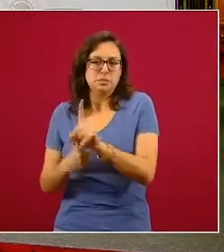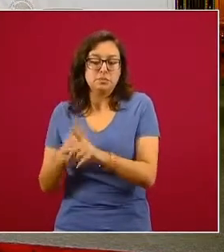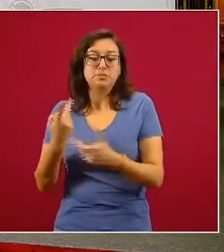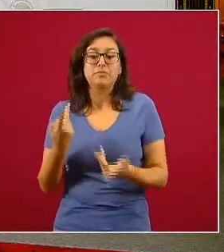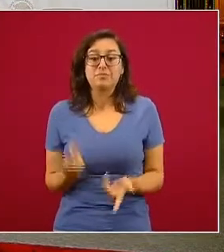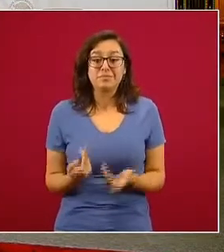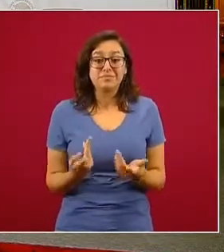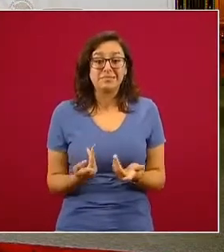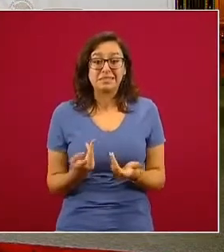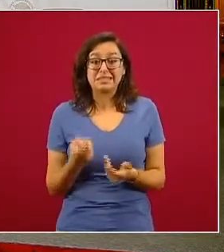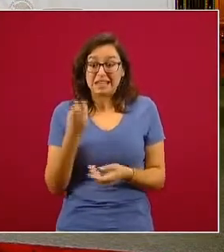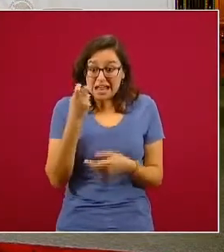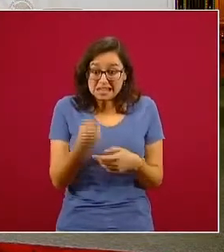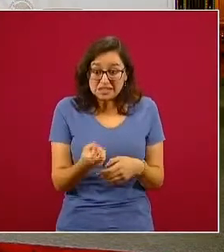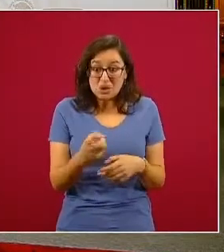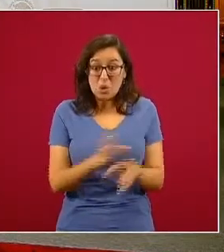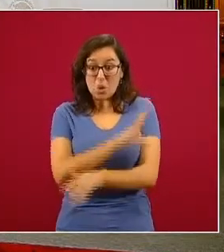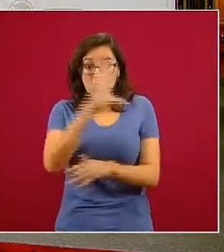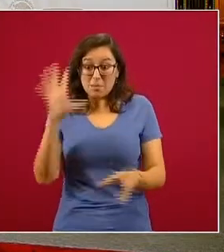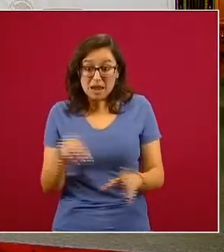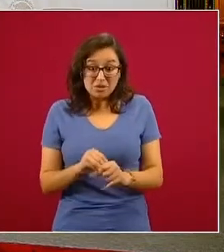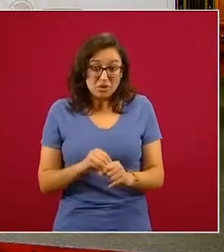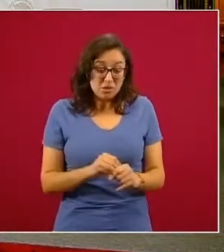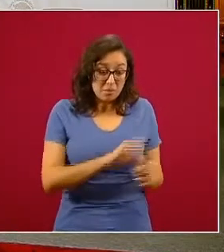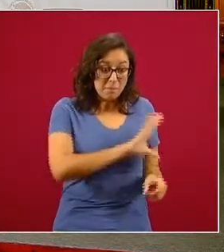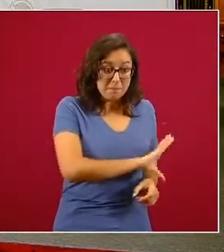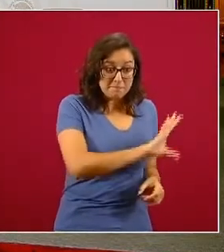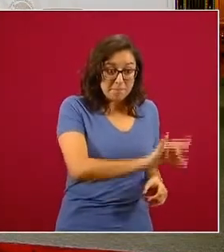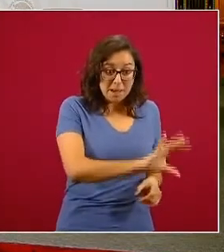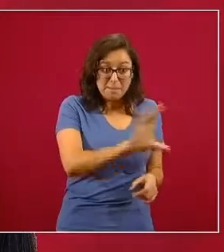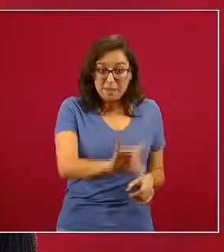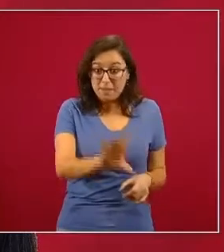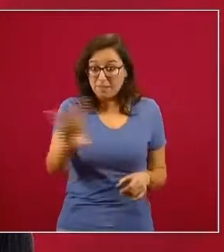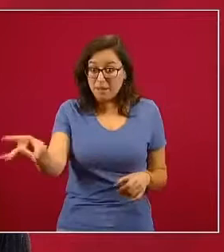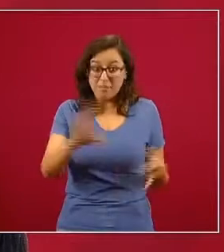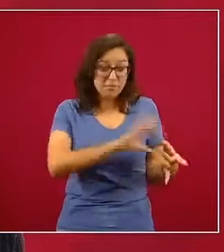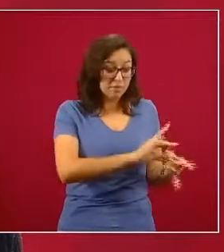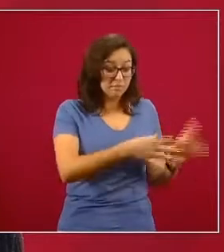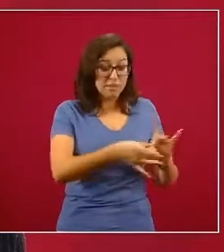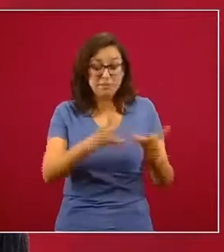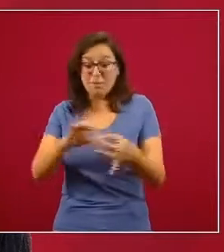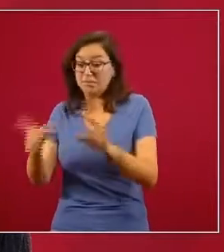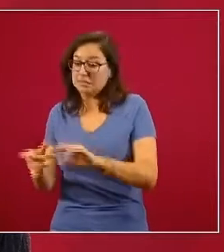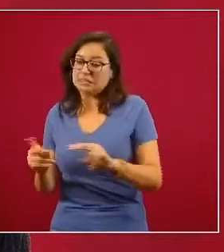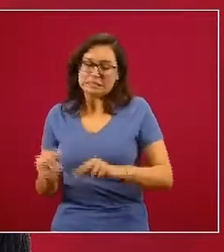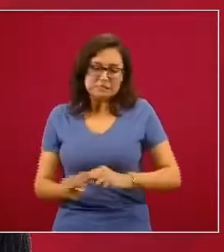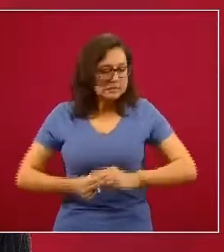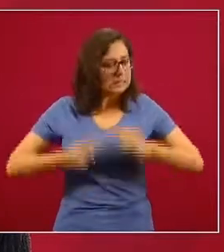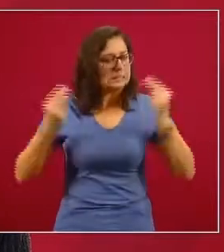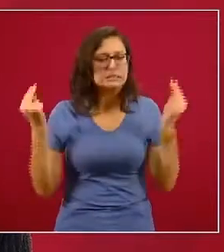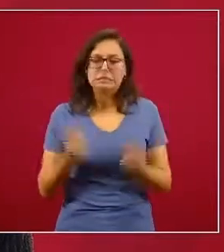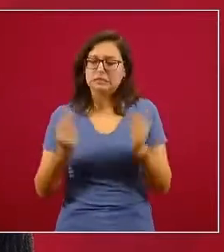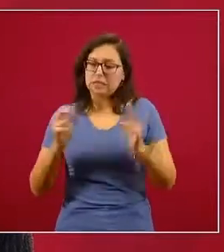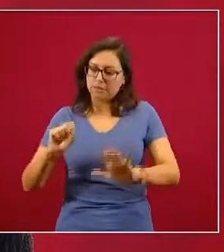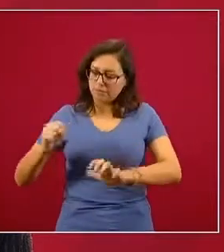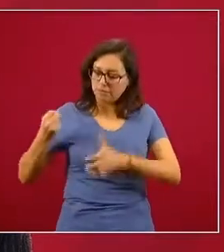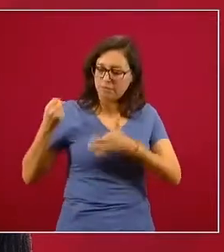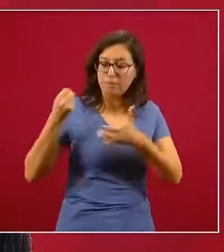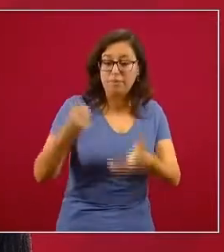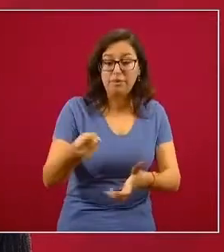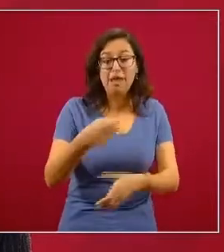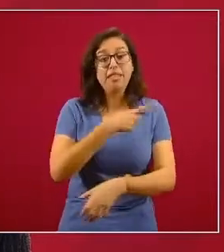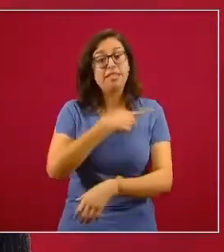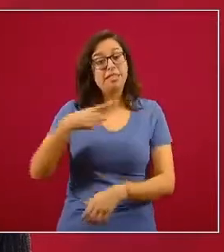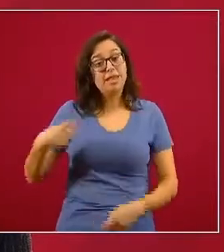requiere una enorme inversión para su instalación y conservación. Y sépase públicamente que desde hace al menos 3